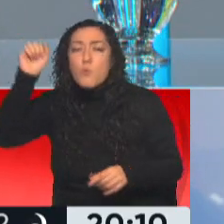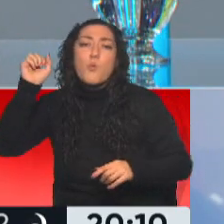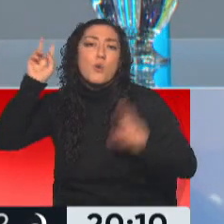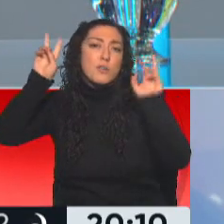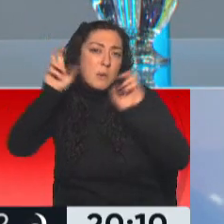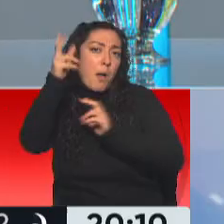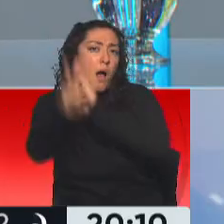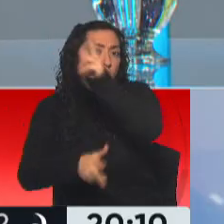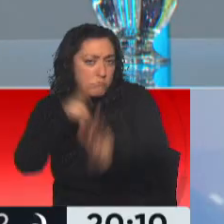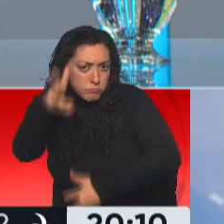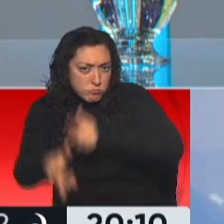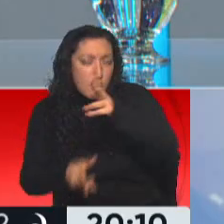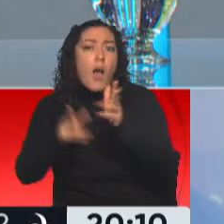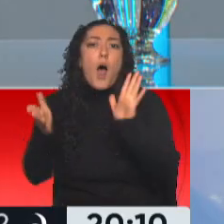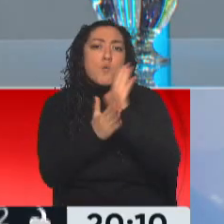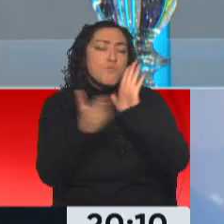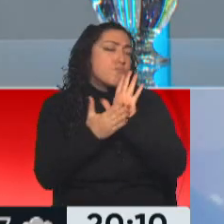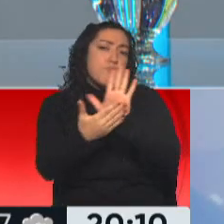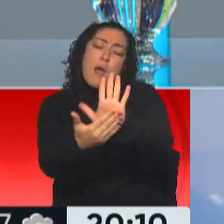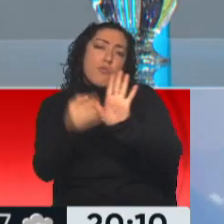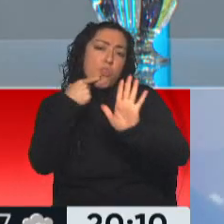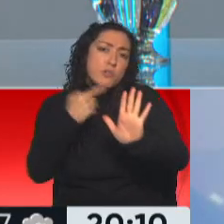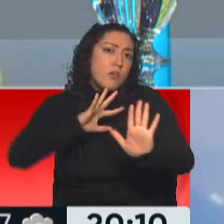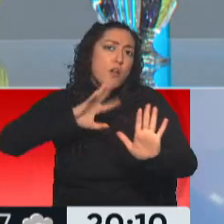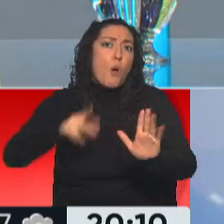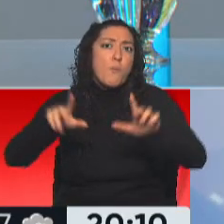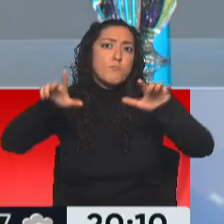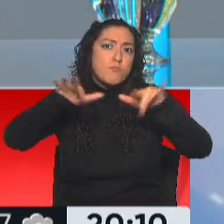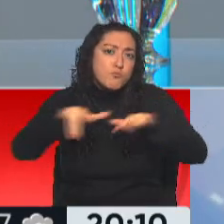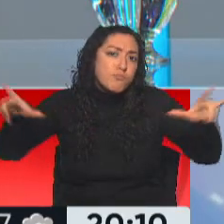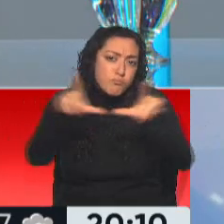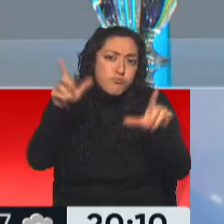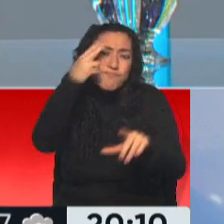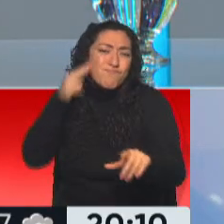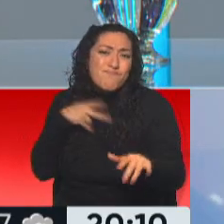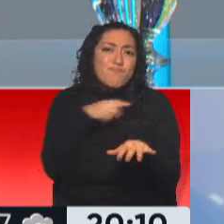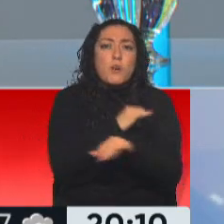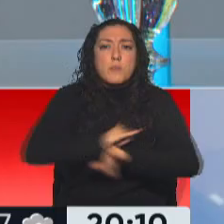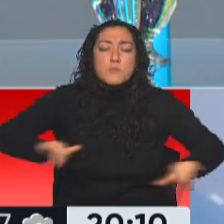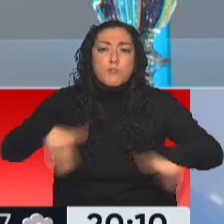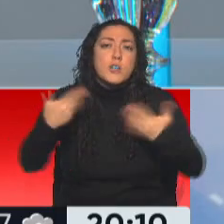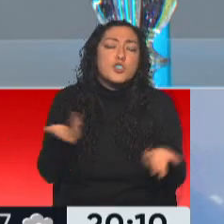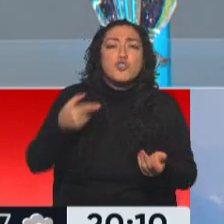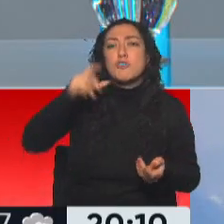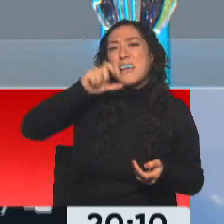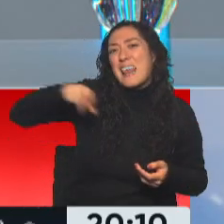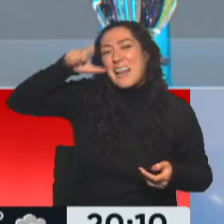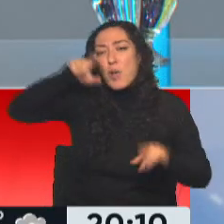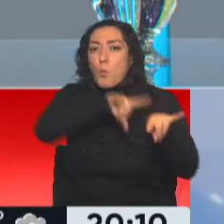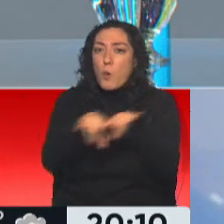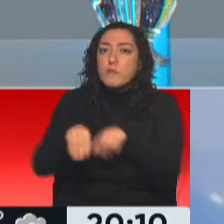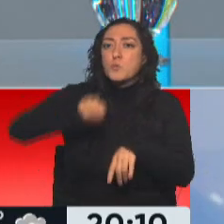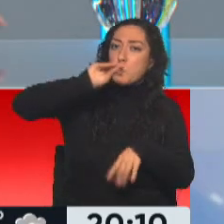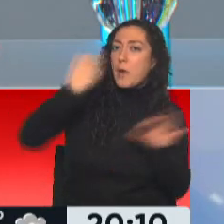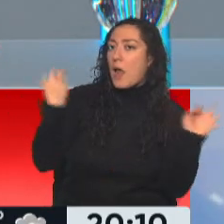línea, continúan con este argumento de que tienen un hackeo y eso les impide que publiquen en la página del CNE. Mientras tanto, además, el otro